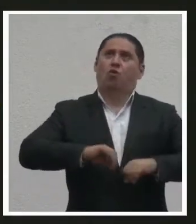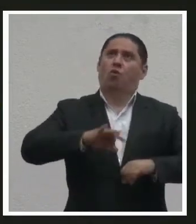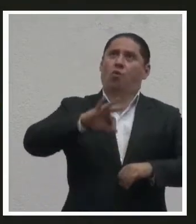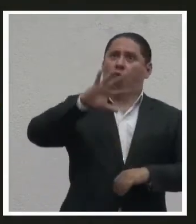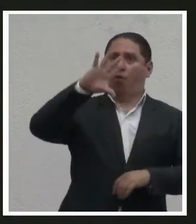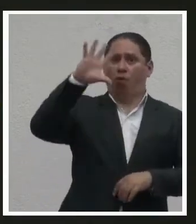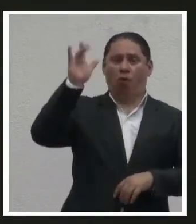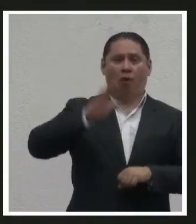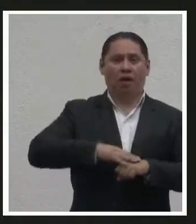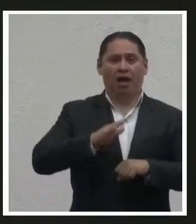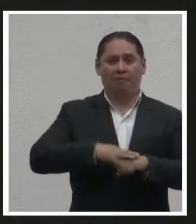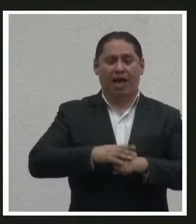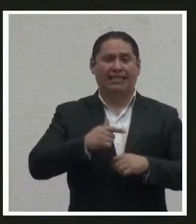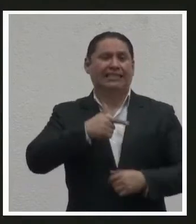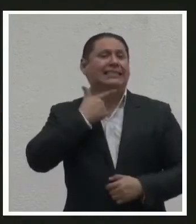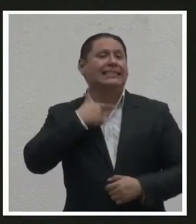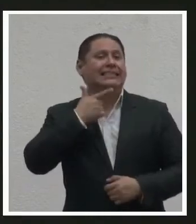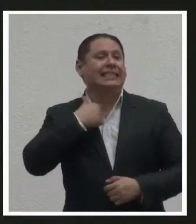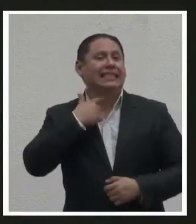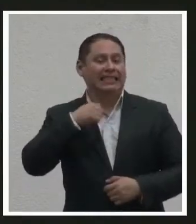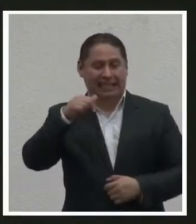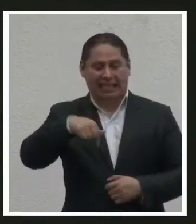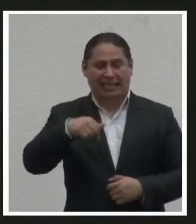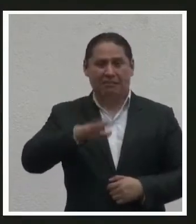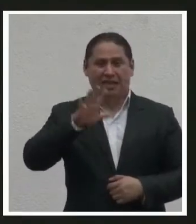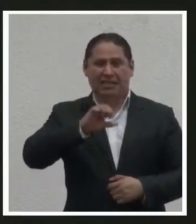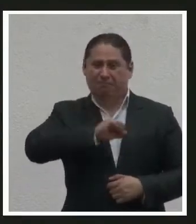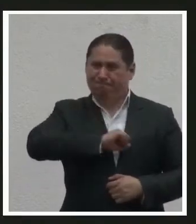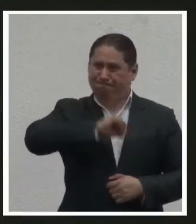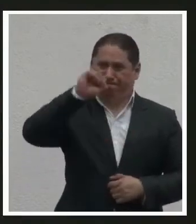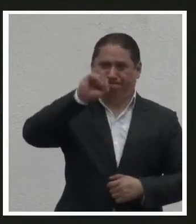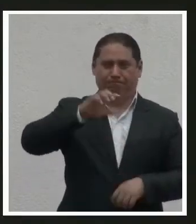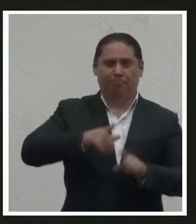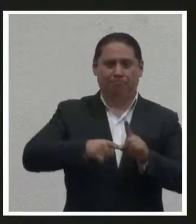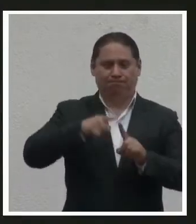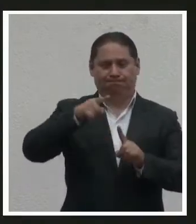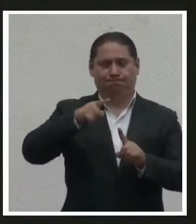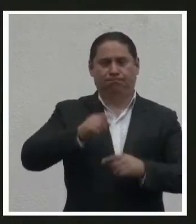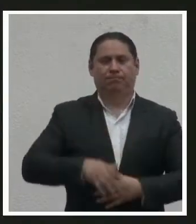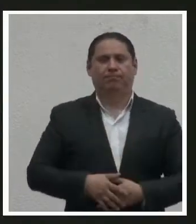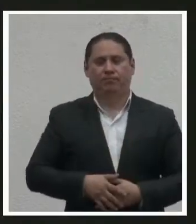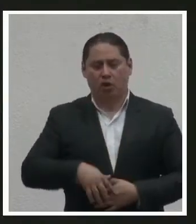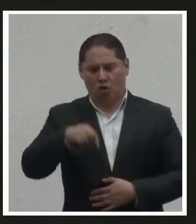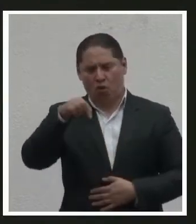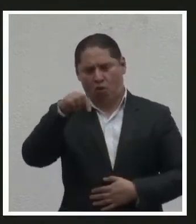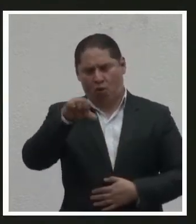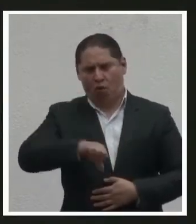las emisiones de gases de efecto invernadero. Lo que hoy nos ocupa